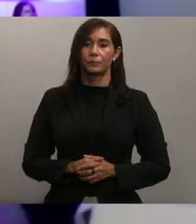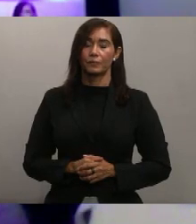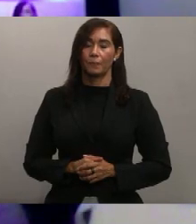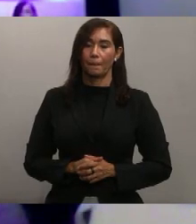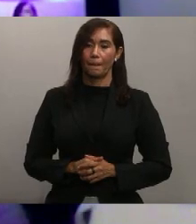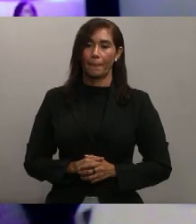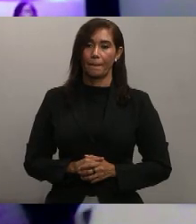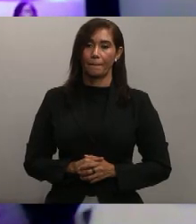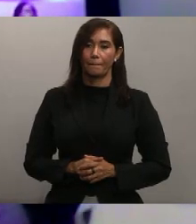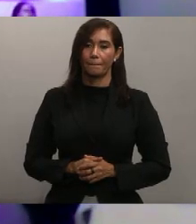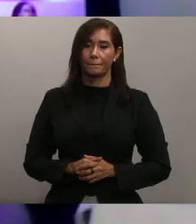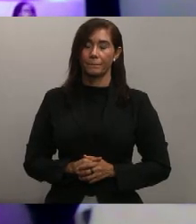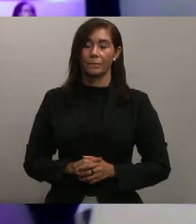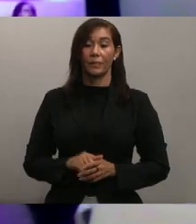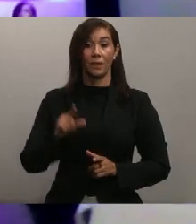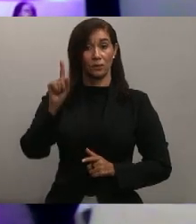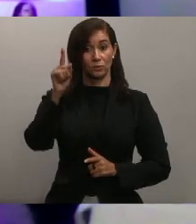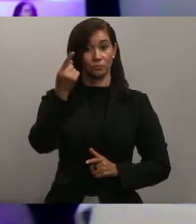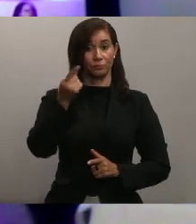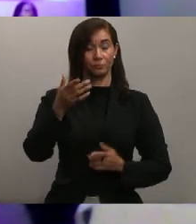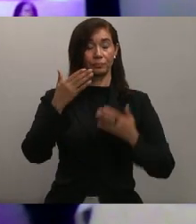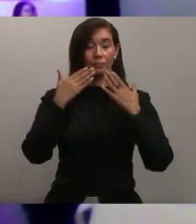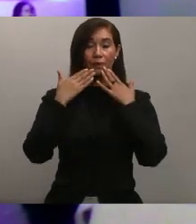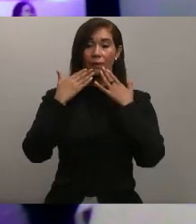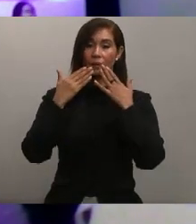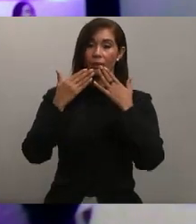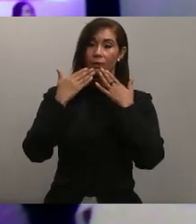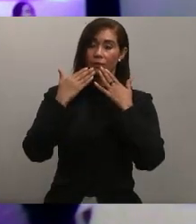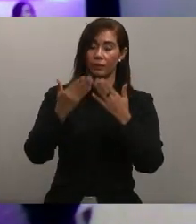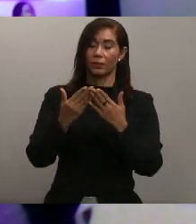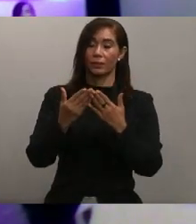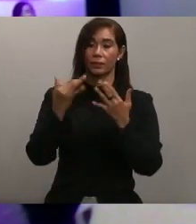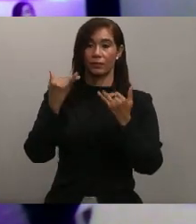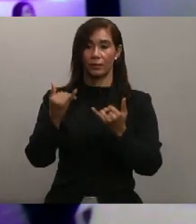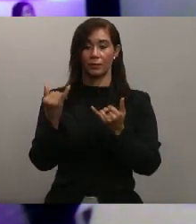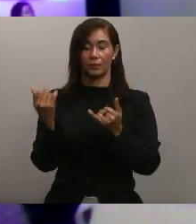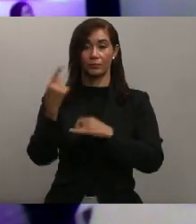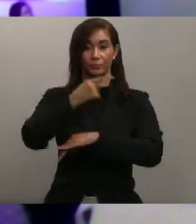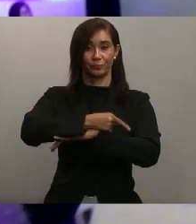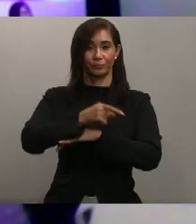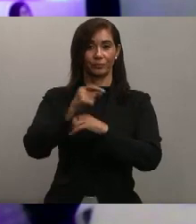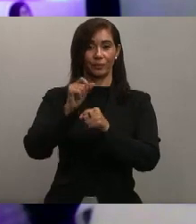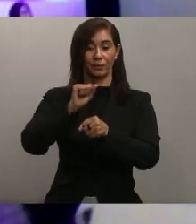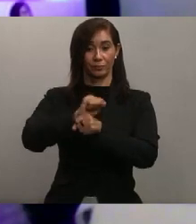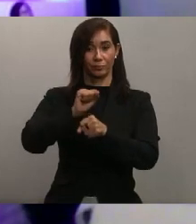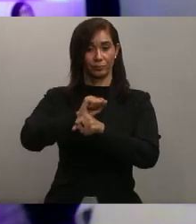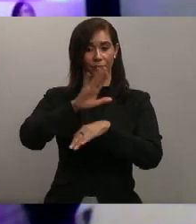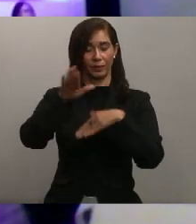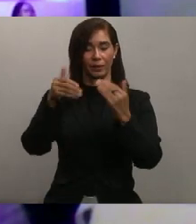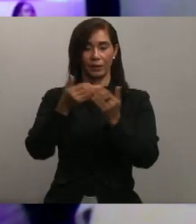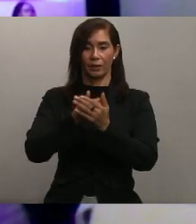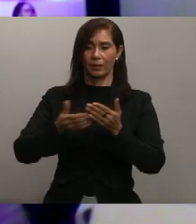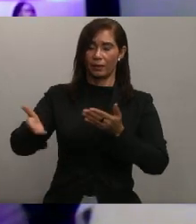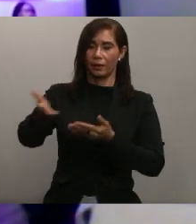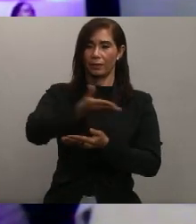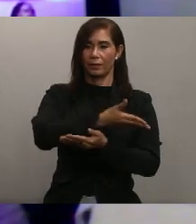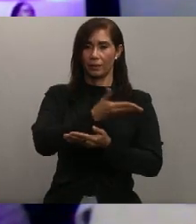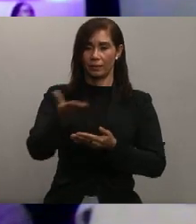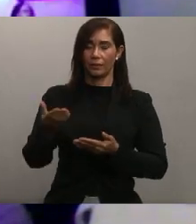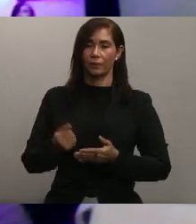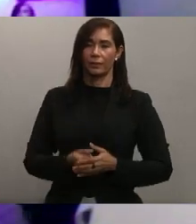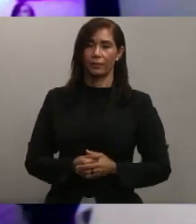todo, nuestro agradecimiento y reconocimiento en este Día del Trabajador a usted y a todo el equipo por el gran